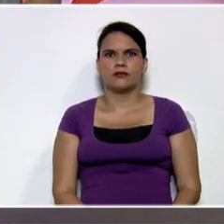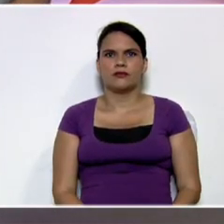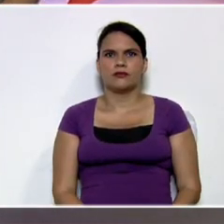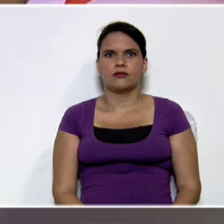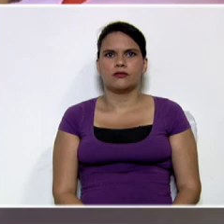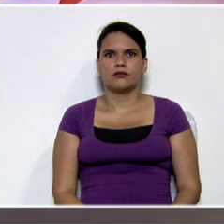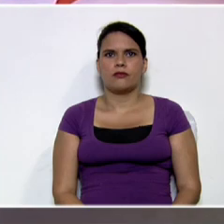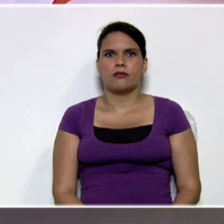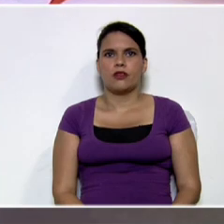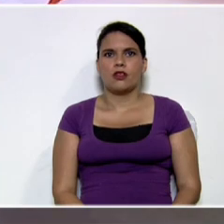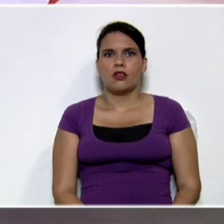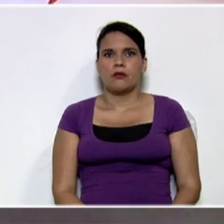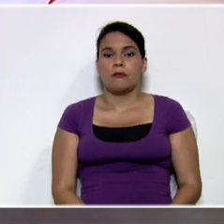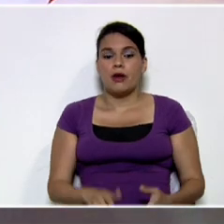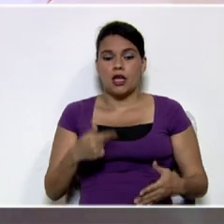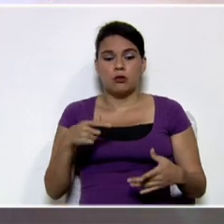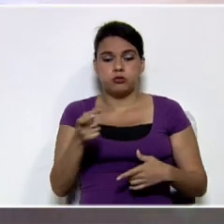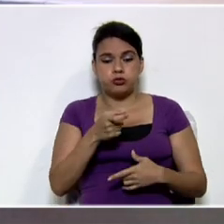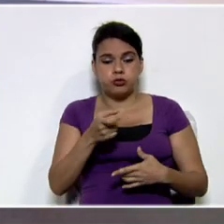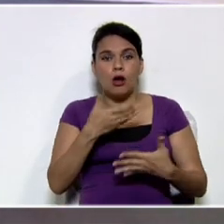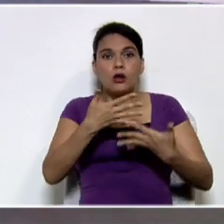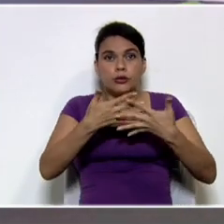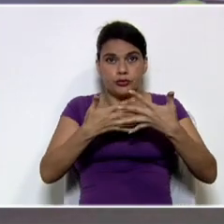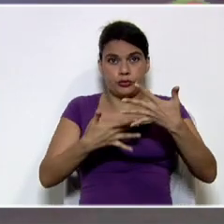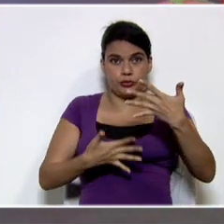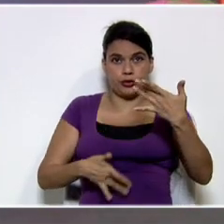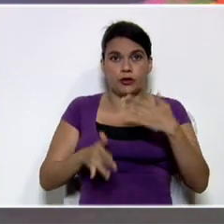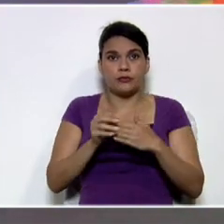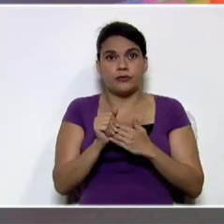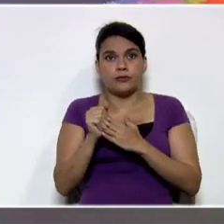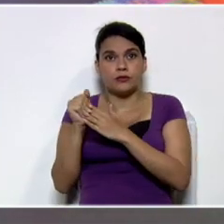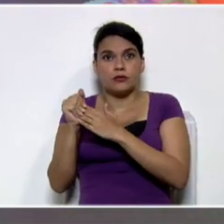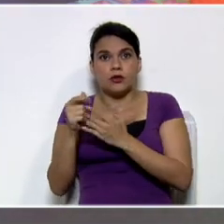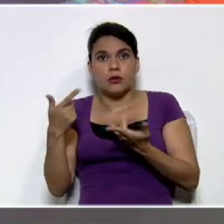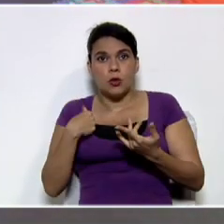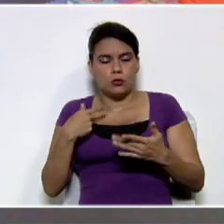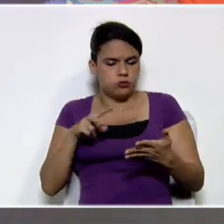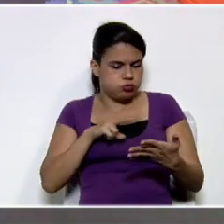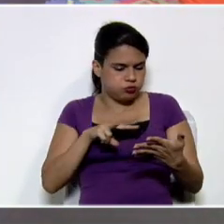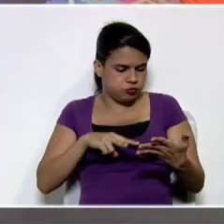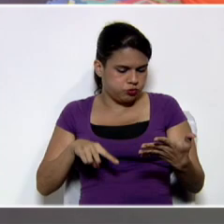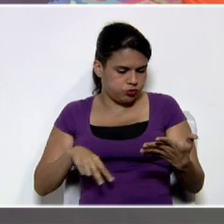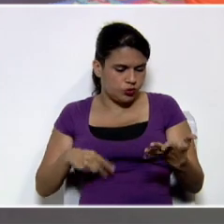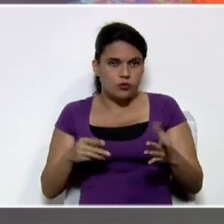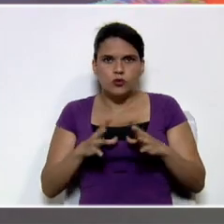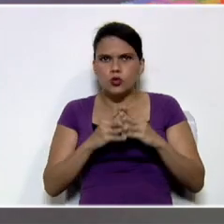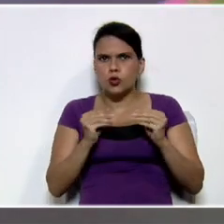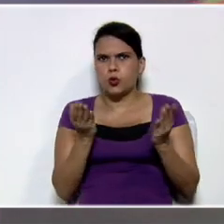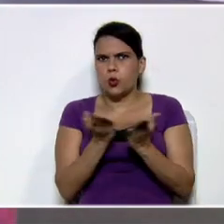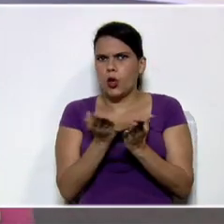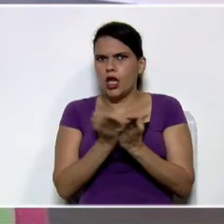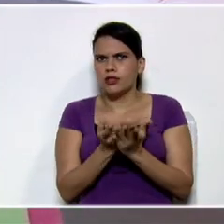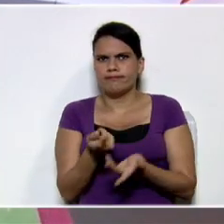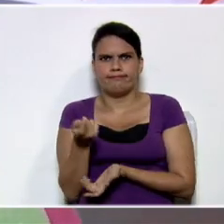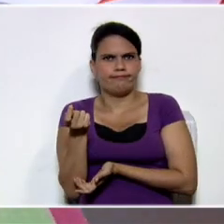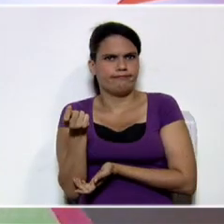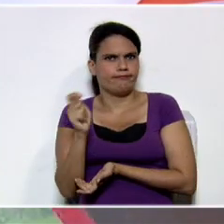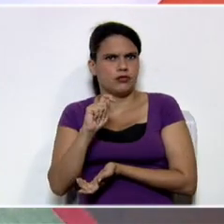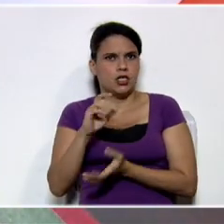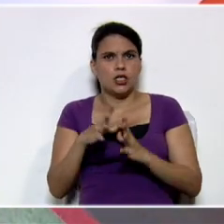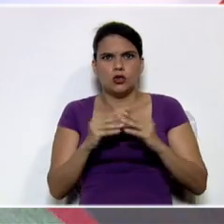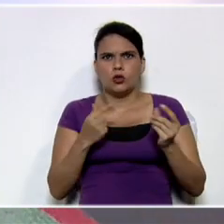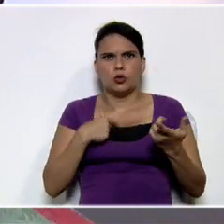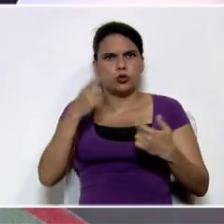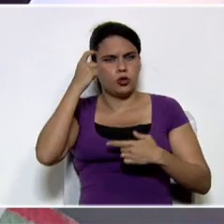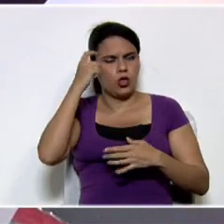cadafamiliaunaescuela.me.gov.be, para que descargues guías pedagógicas que te preparan no solamente para la clase de hoy, sino para todas las clases que damos diariamente y no solamente